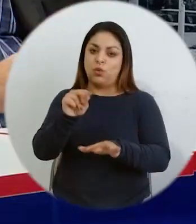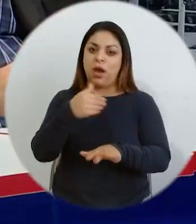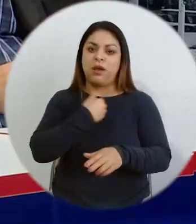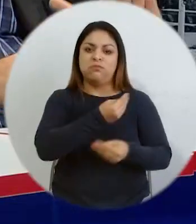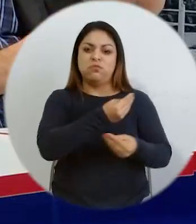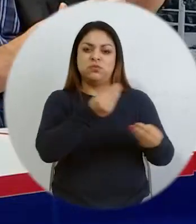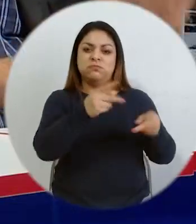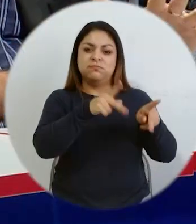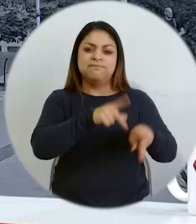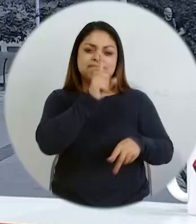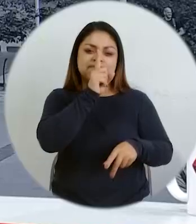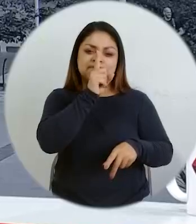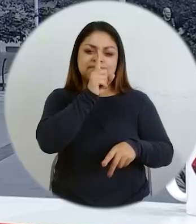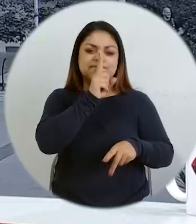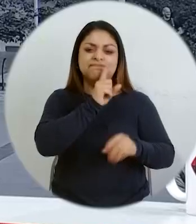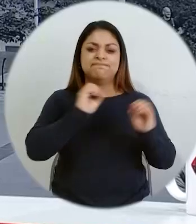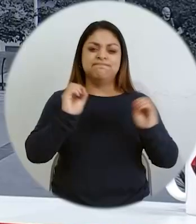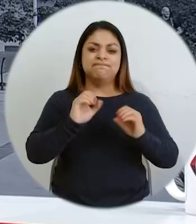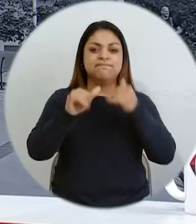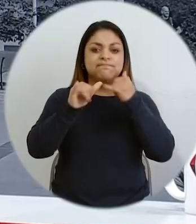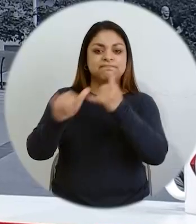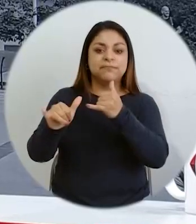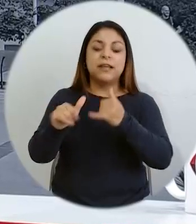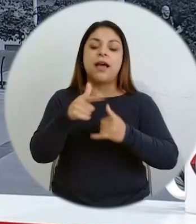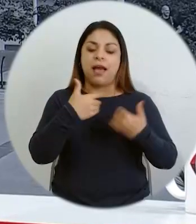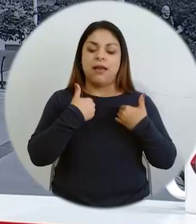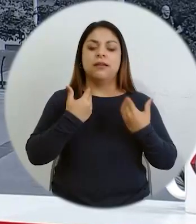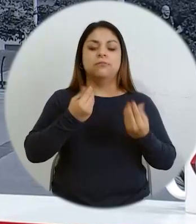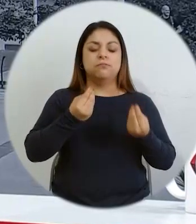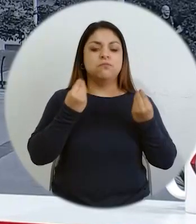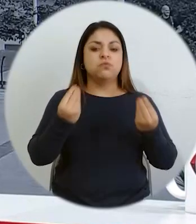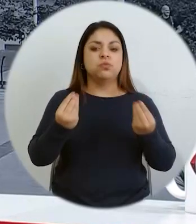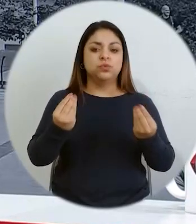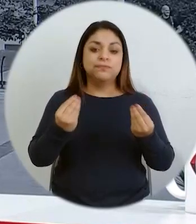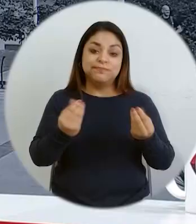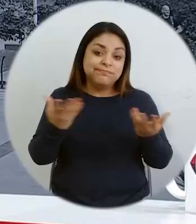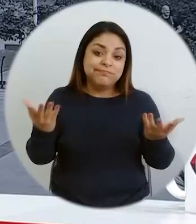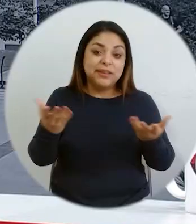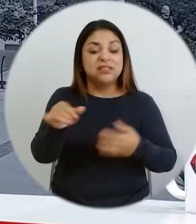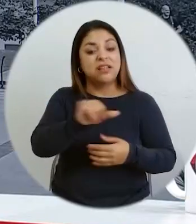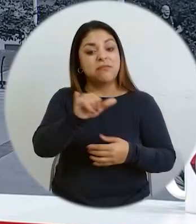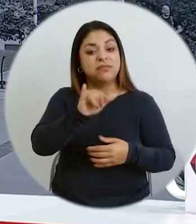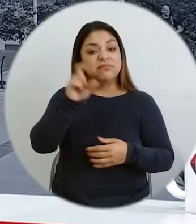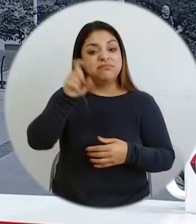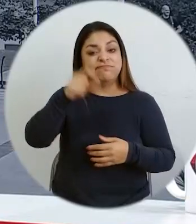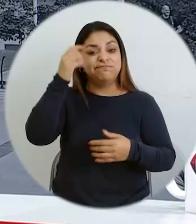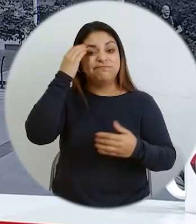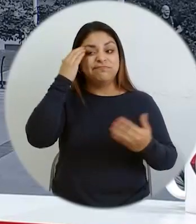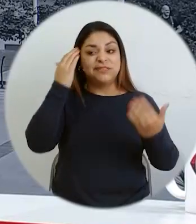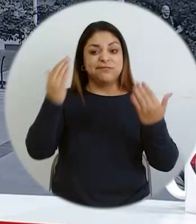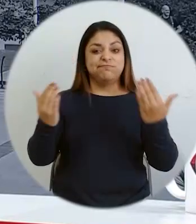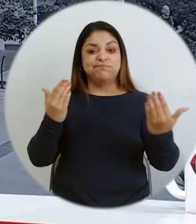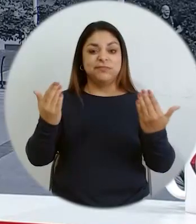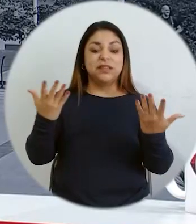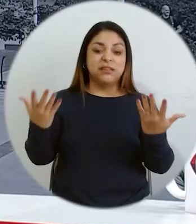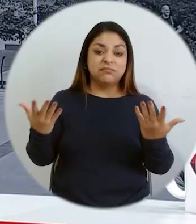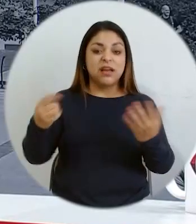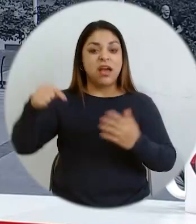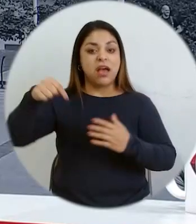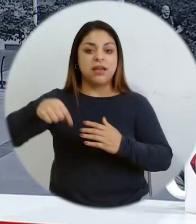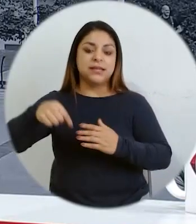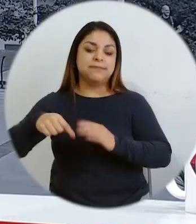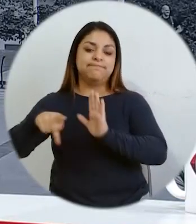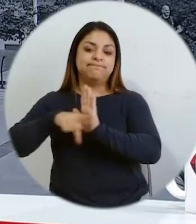contraste entre las normas, por ejemplo, que prohíben el castigo físico en Costa Rica, versus las normas culturales que siguen validando y